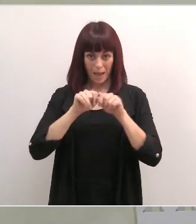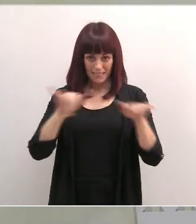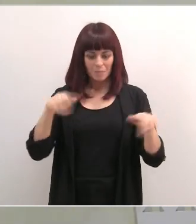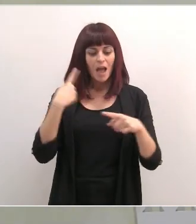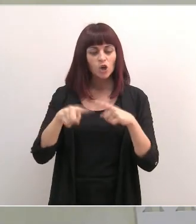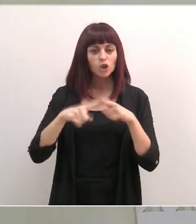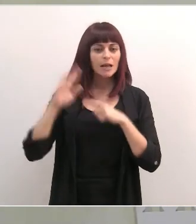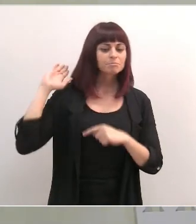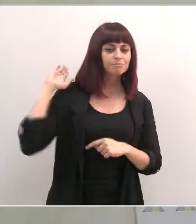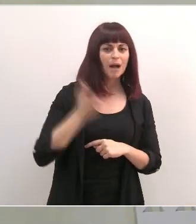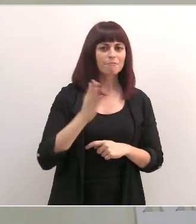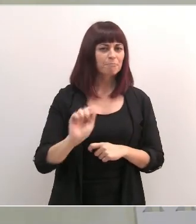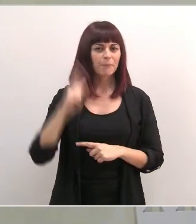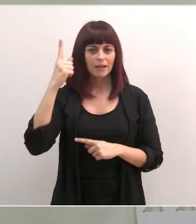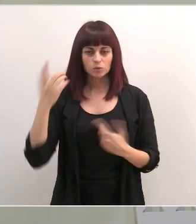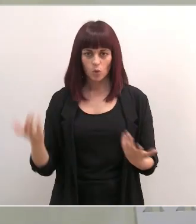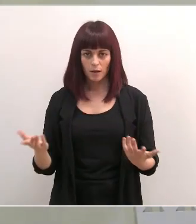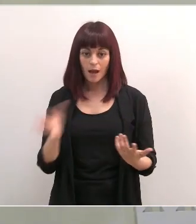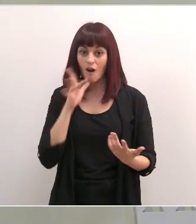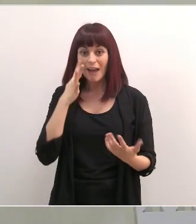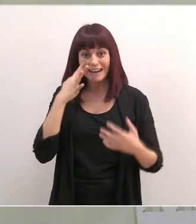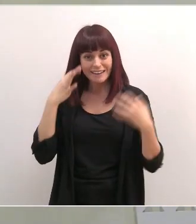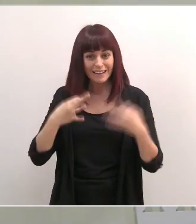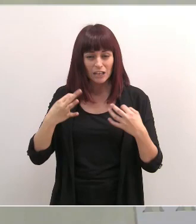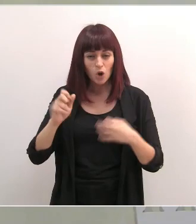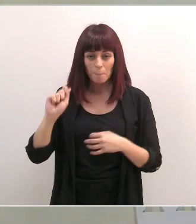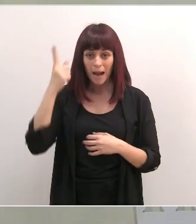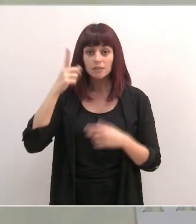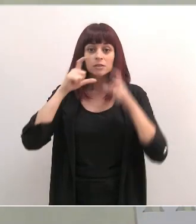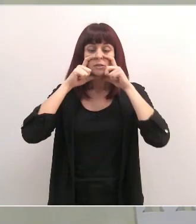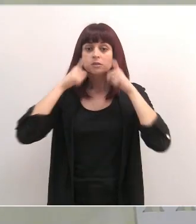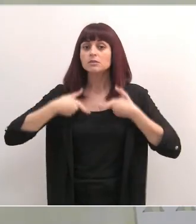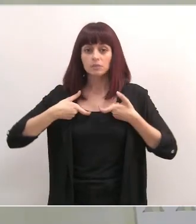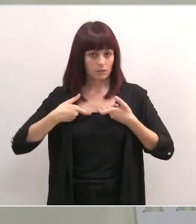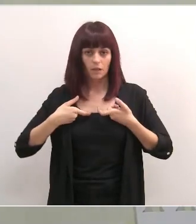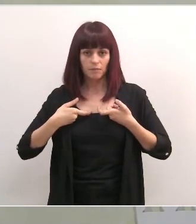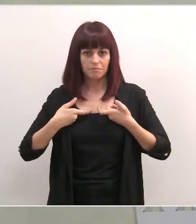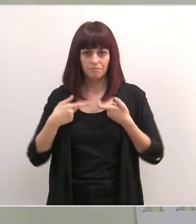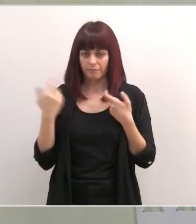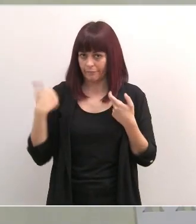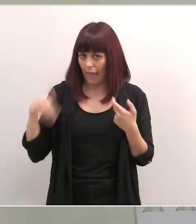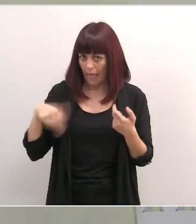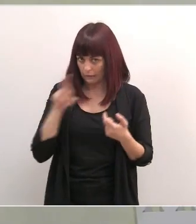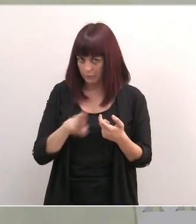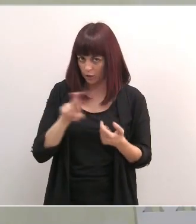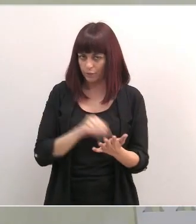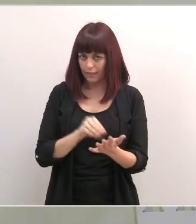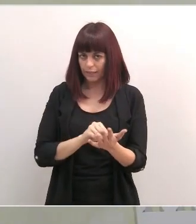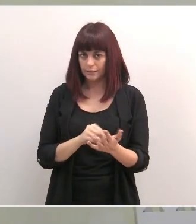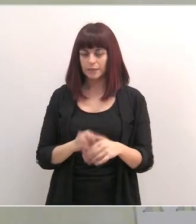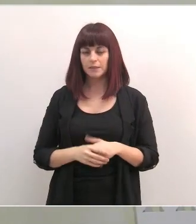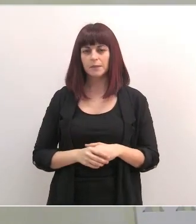que tienen ahora mismo más riesgo, que es el momento que se quita uno la mascarilla, todo eso lo tenemos muy acotado. Y